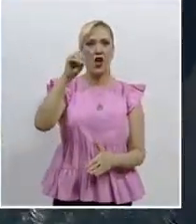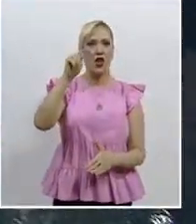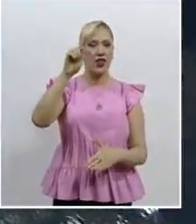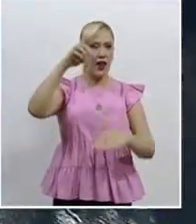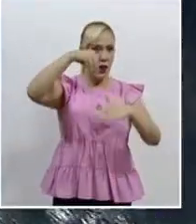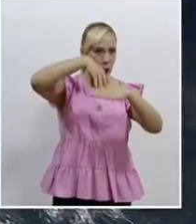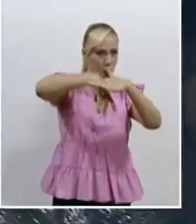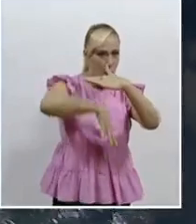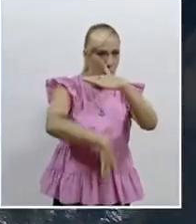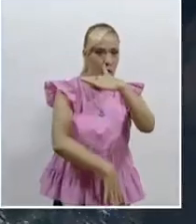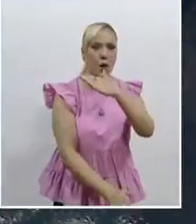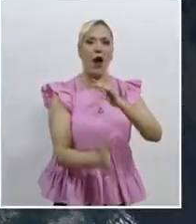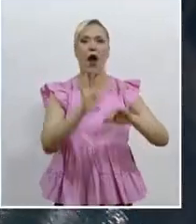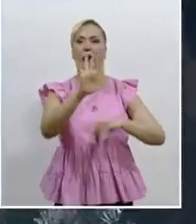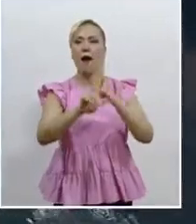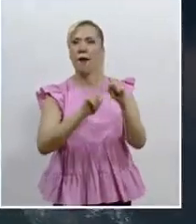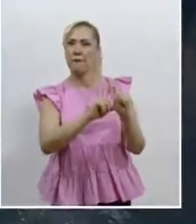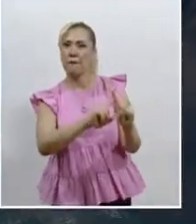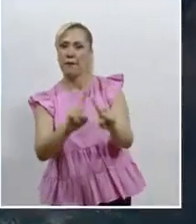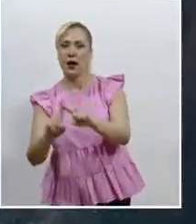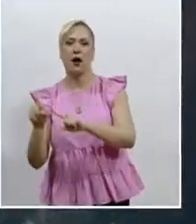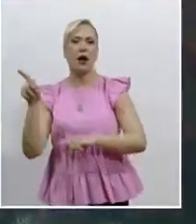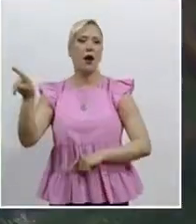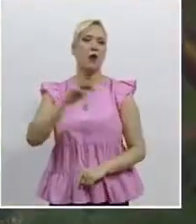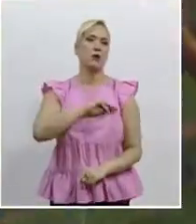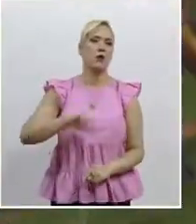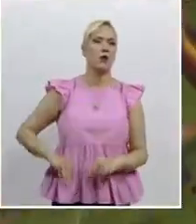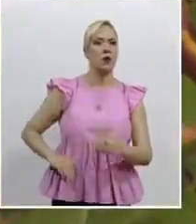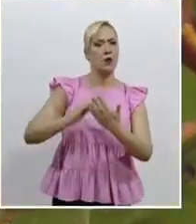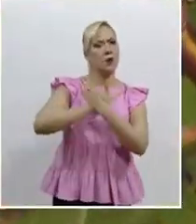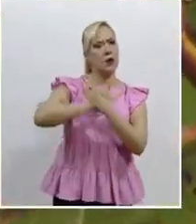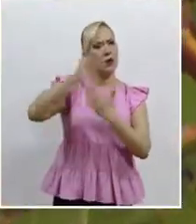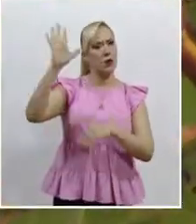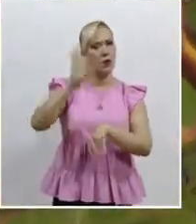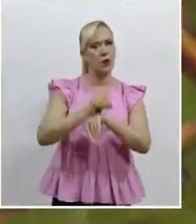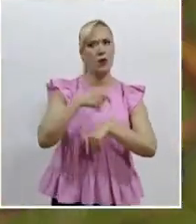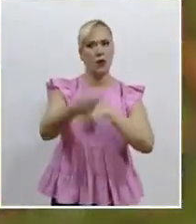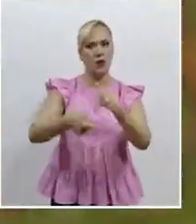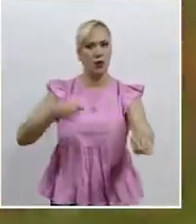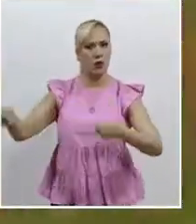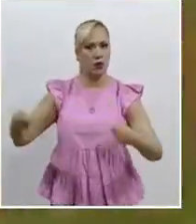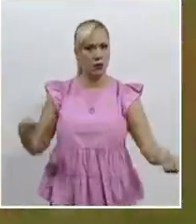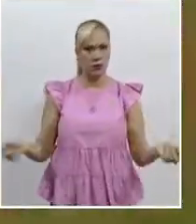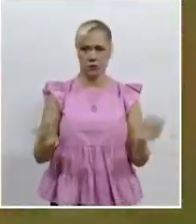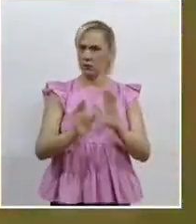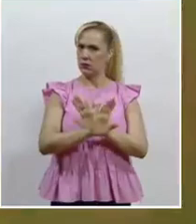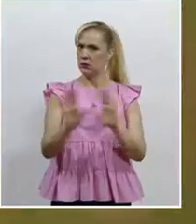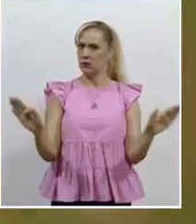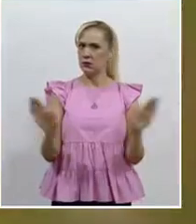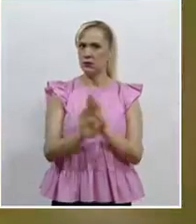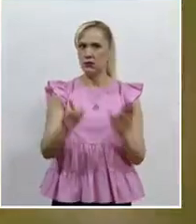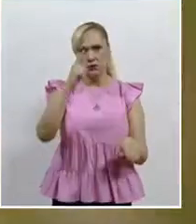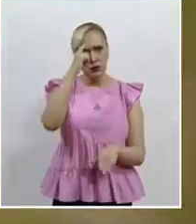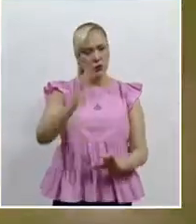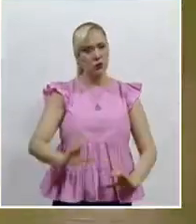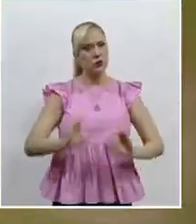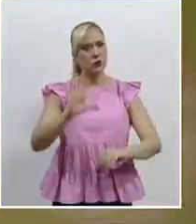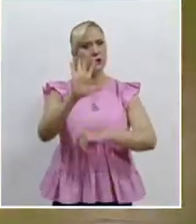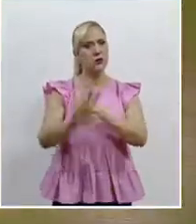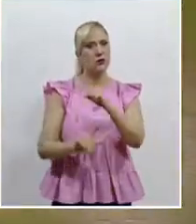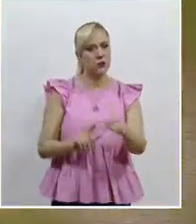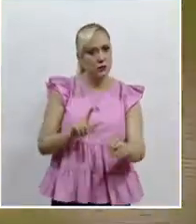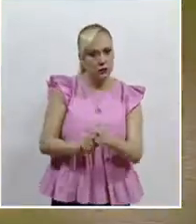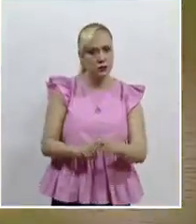sala argumentó que el municipio excedió sus facultades e invadió las que corresponden a la Federación al exigir